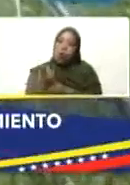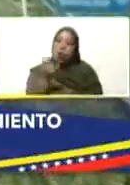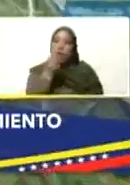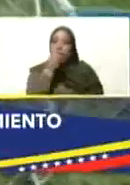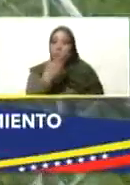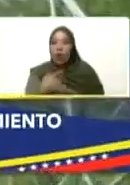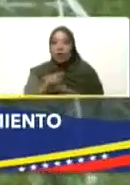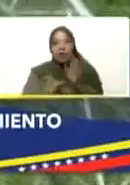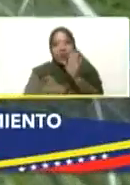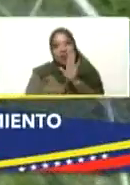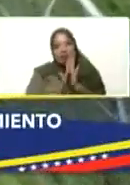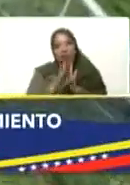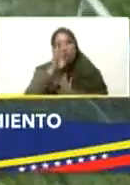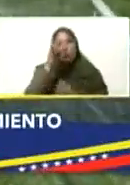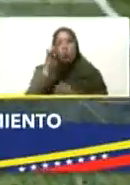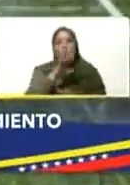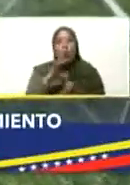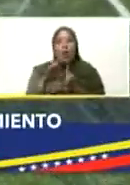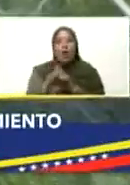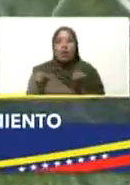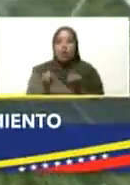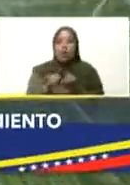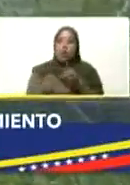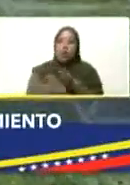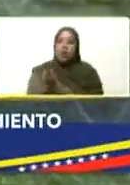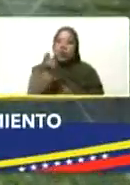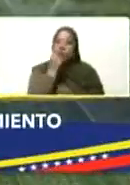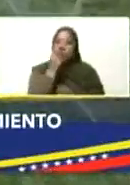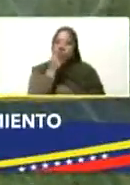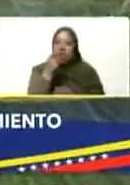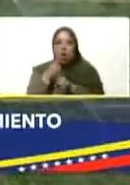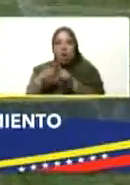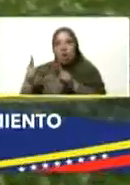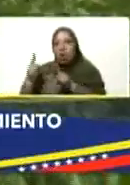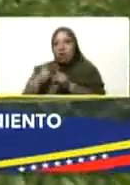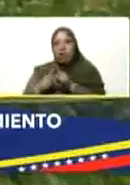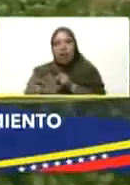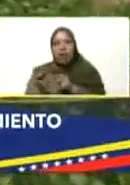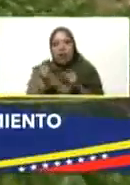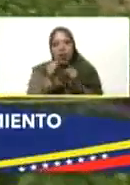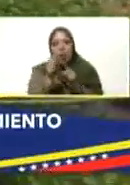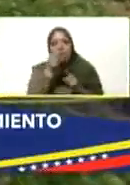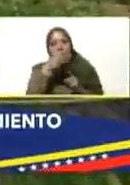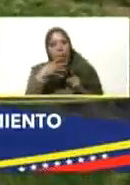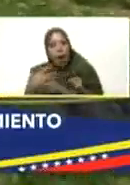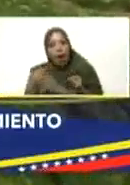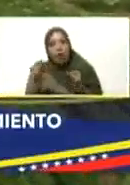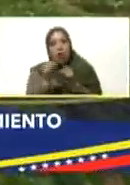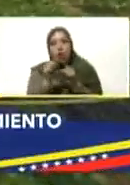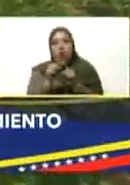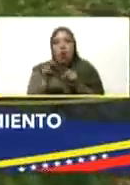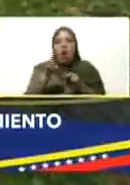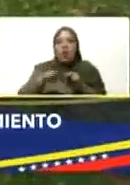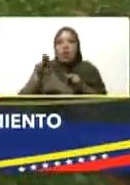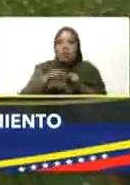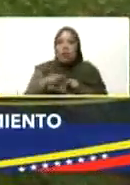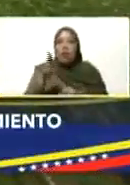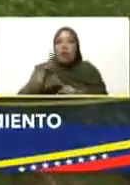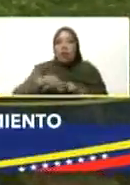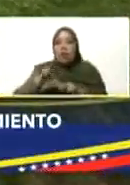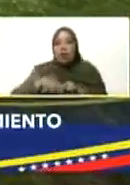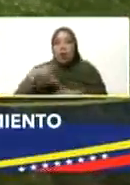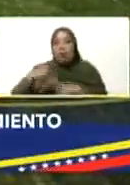para el desarrollo del cultivo de soya, del cultivo de maíz, del cultivo de arroz, del cultivo de sorgo, que son cultivos